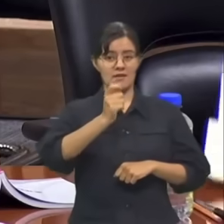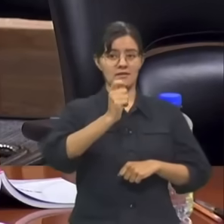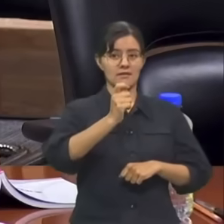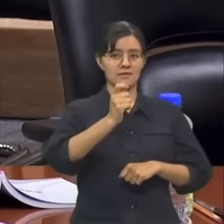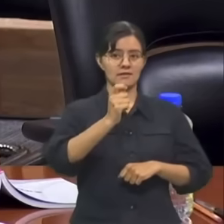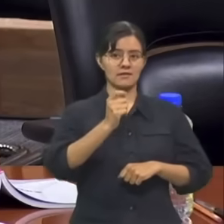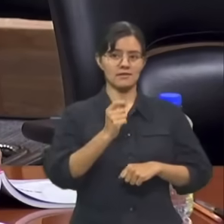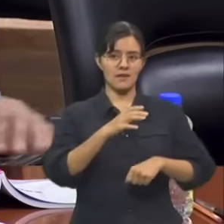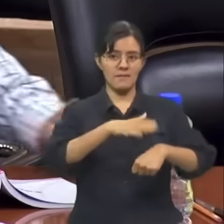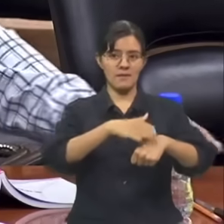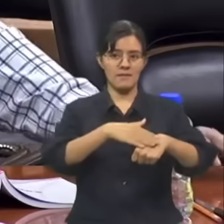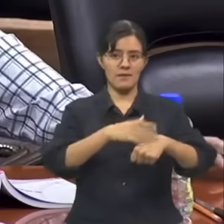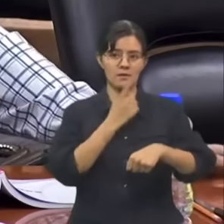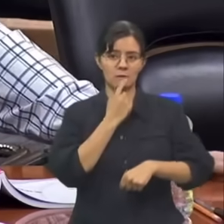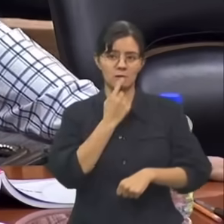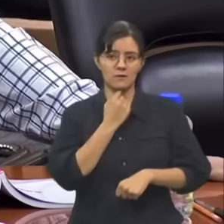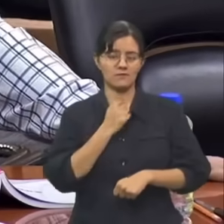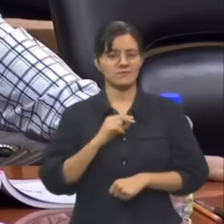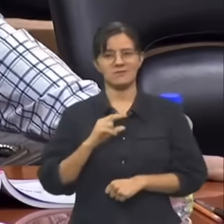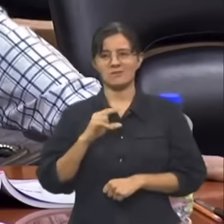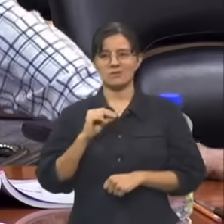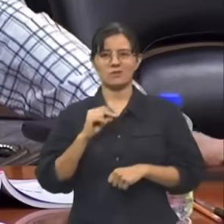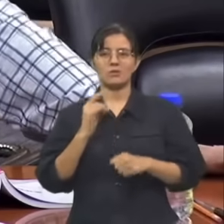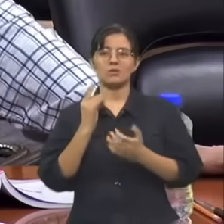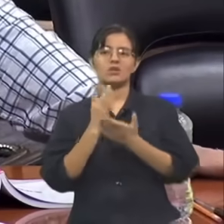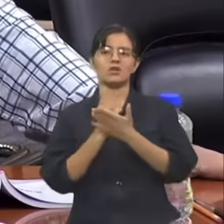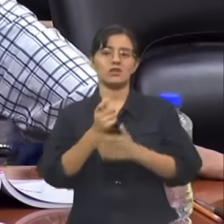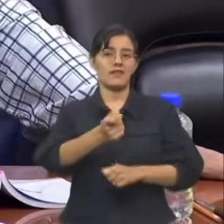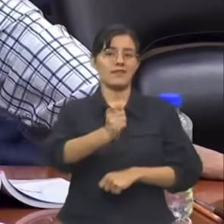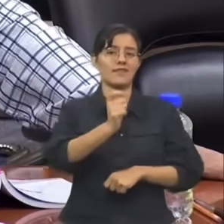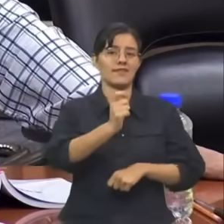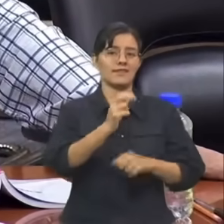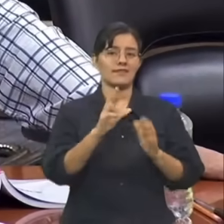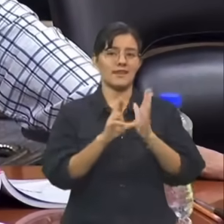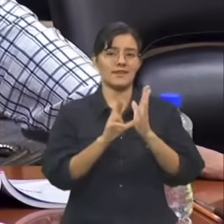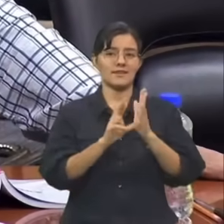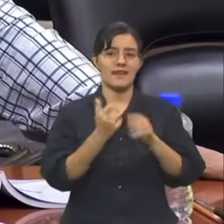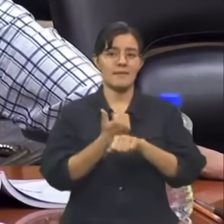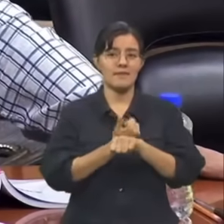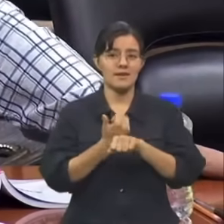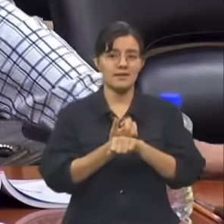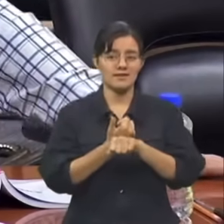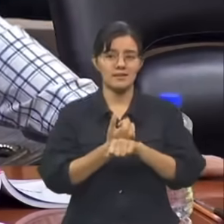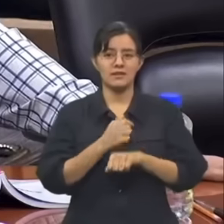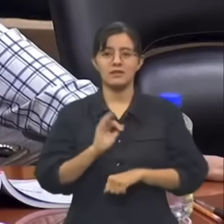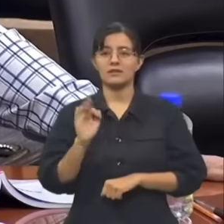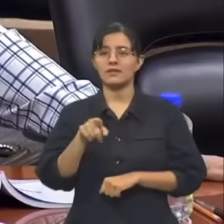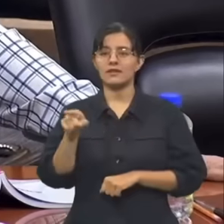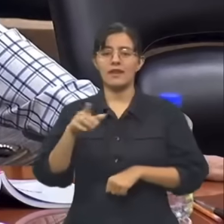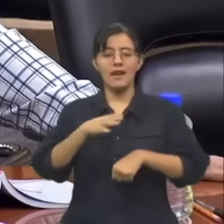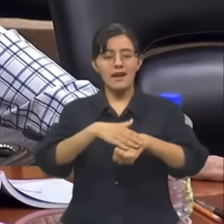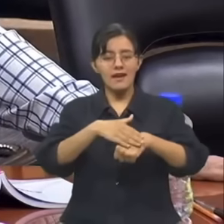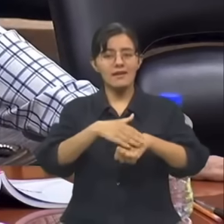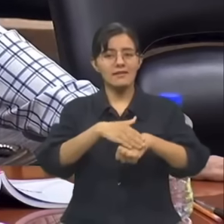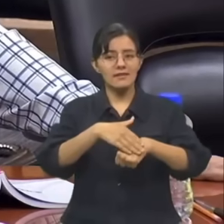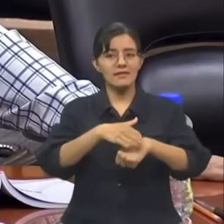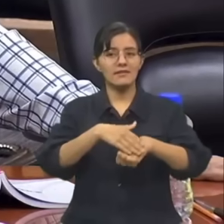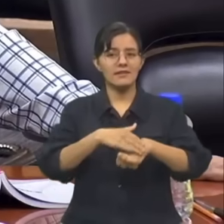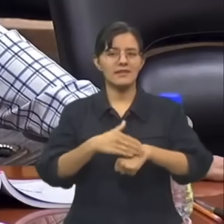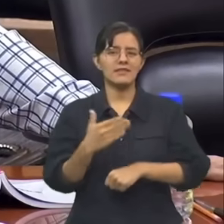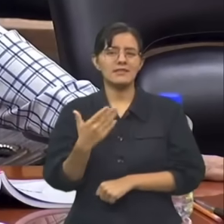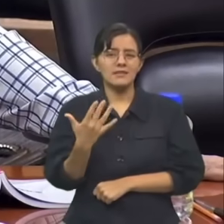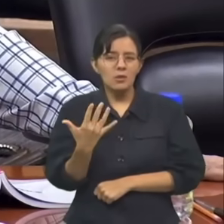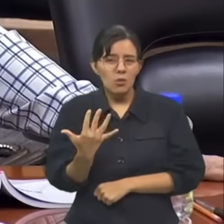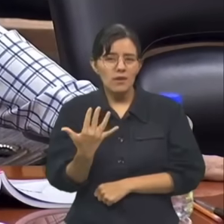roja puras tarjetas amarillas Y si tú le sacas 50 tarjetas amarillas al gobierno de